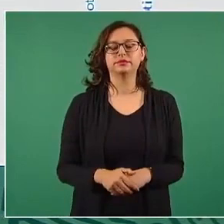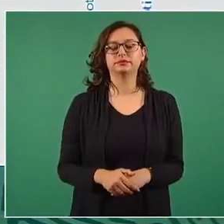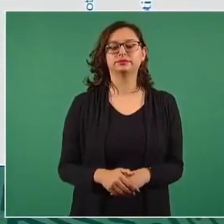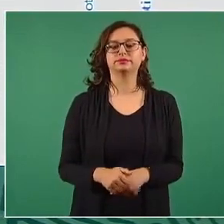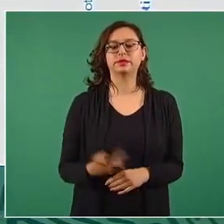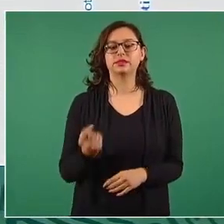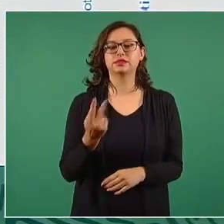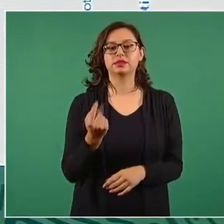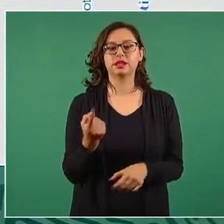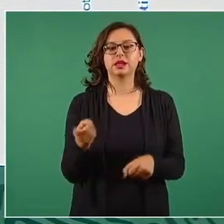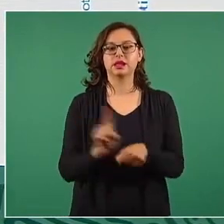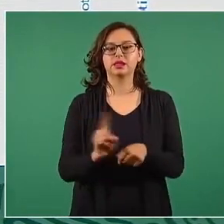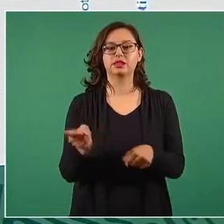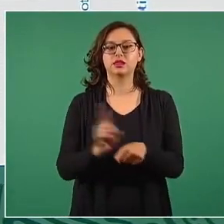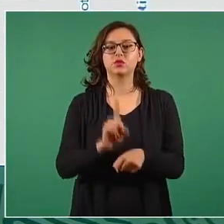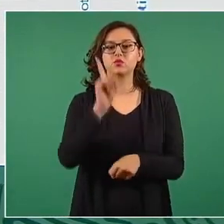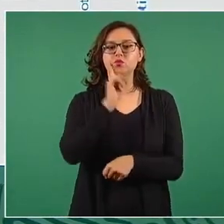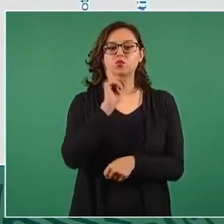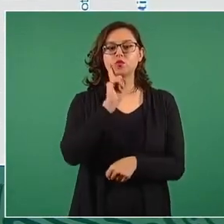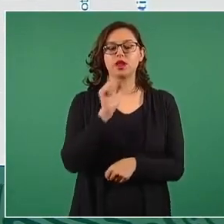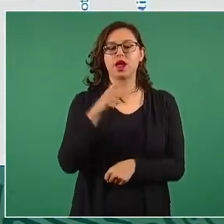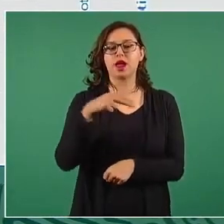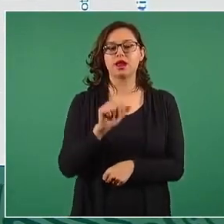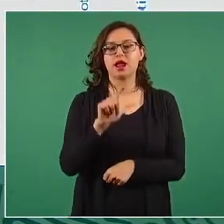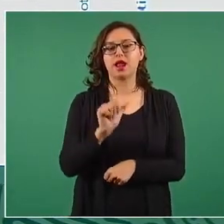Telediario con Ana Laura también.